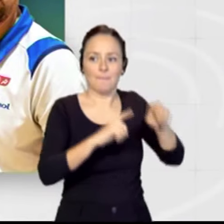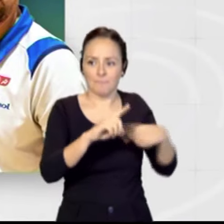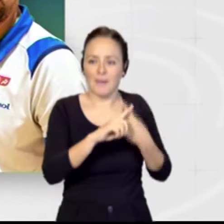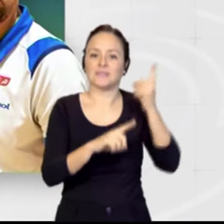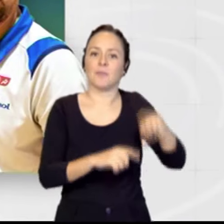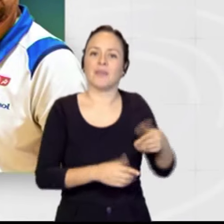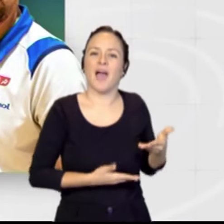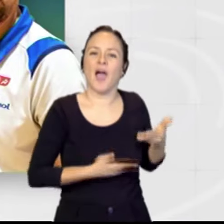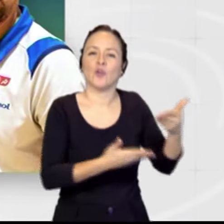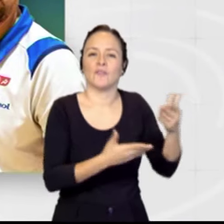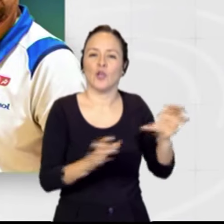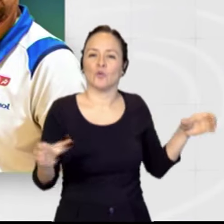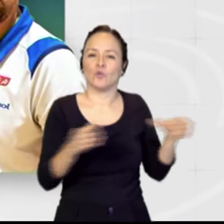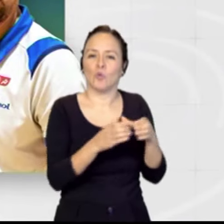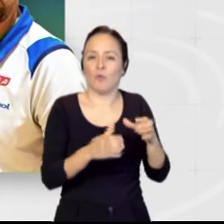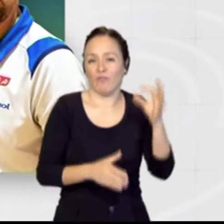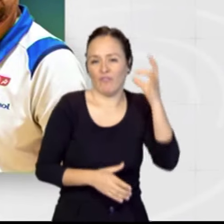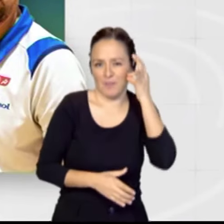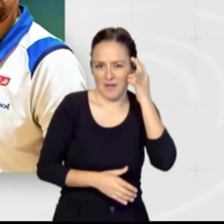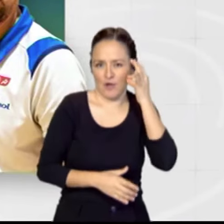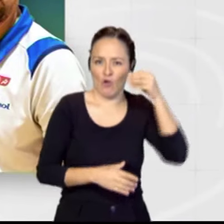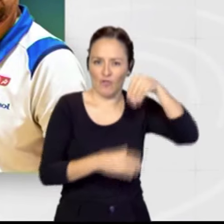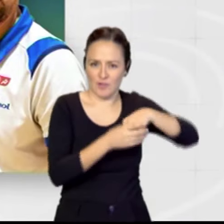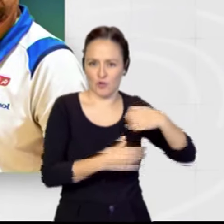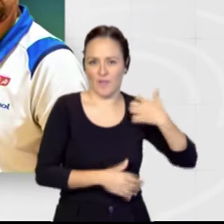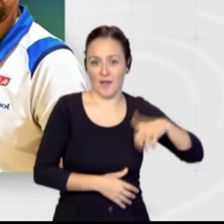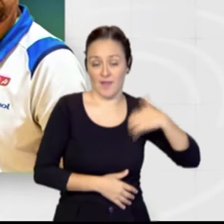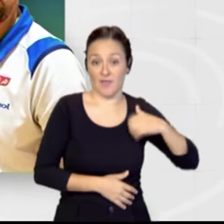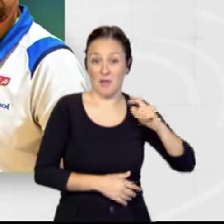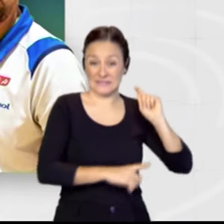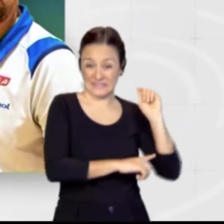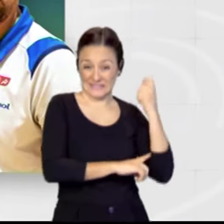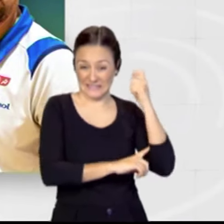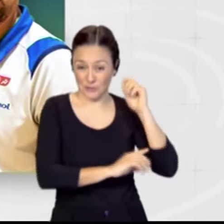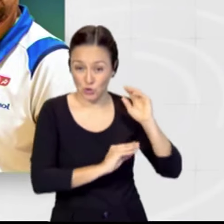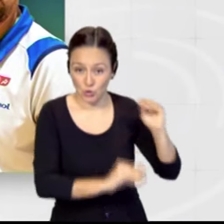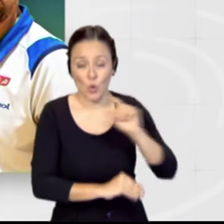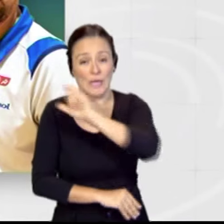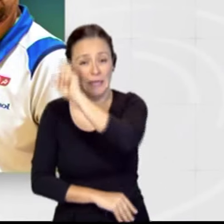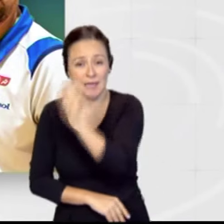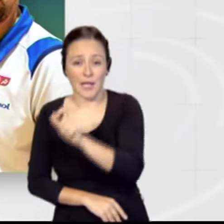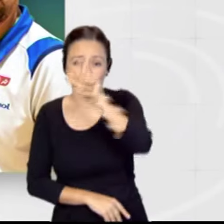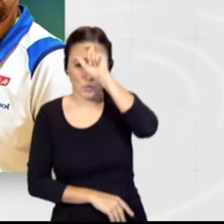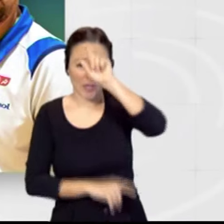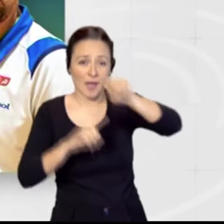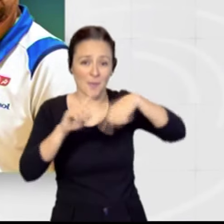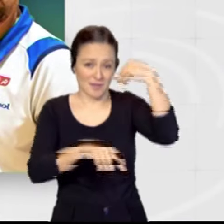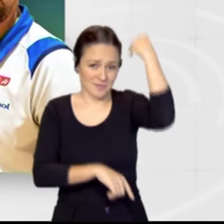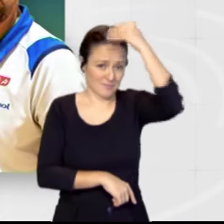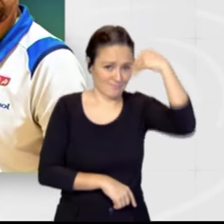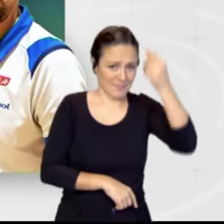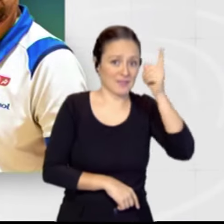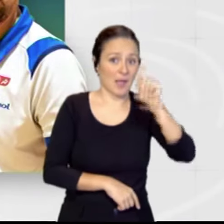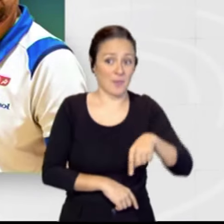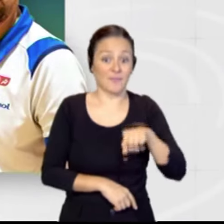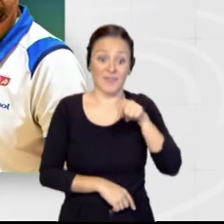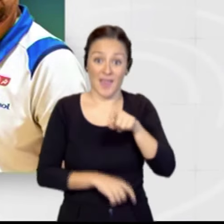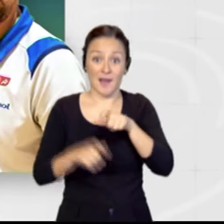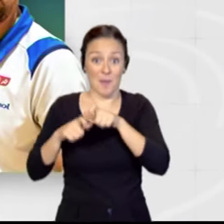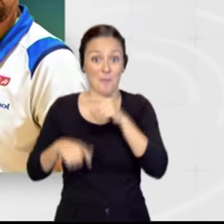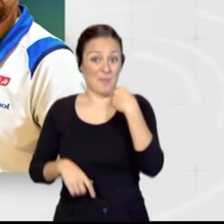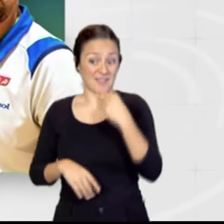en la selección femenina de Argentina en su palmarés también hay experiencia en Italia Turquía y emiratos Árabes suplirá en el banquillo